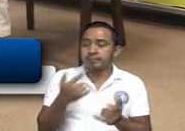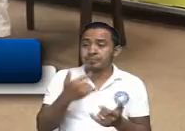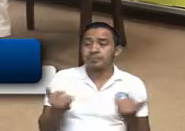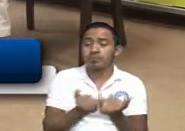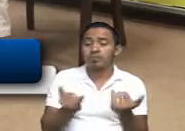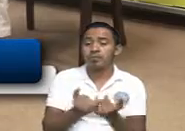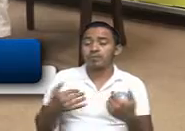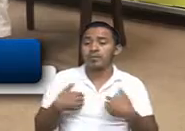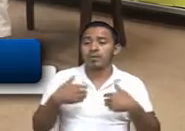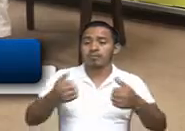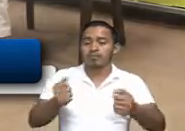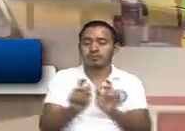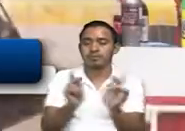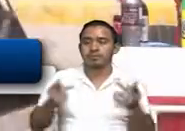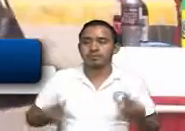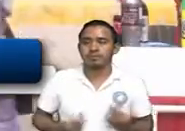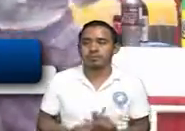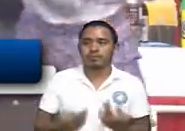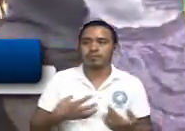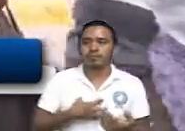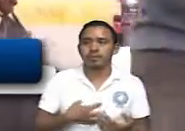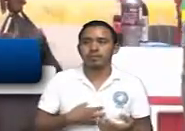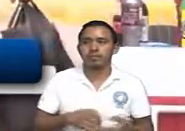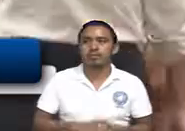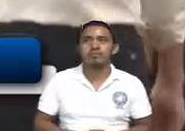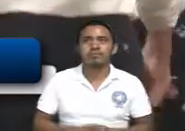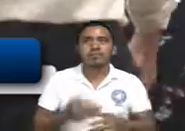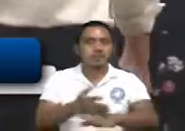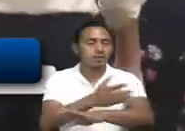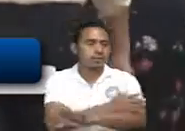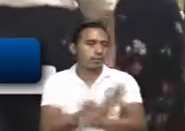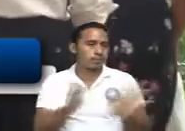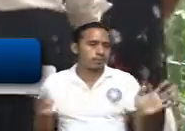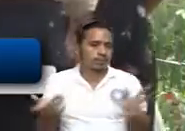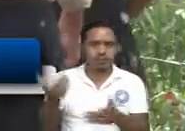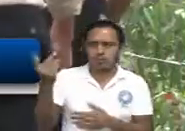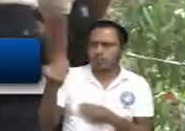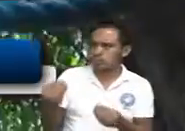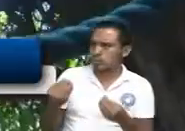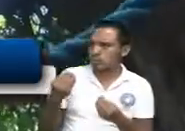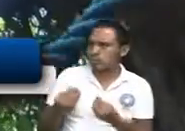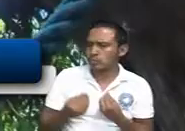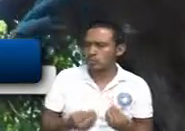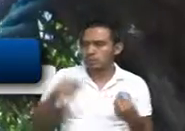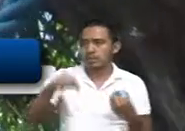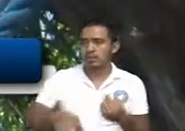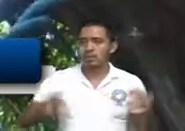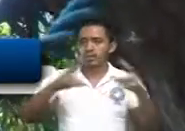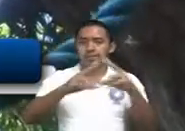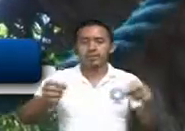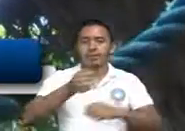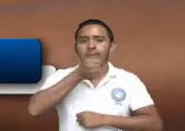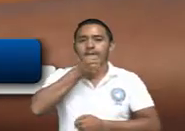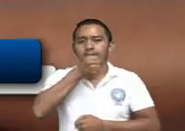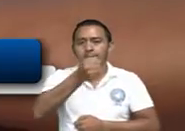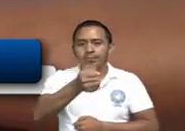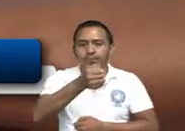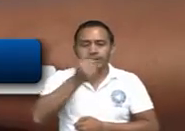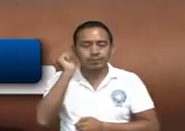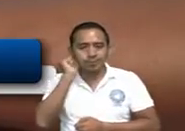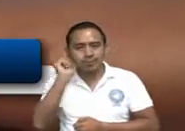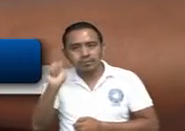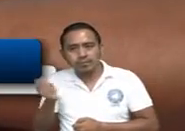pública. En el caso de Nicaragua, antes se escuchaba, por ejemplo, bastante en los medios de comunicación, en la